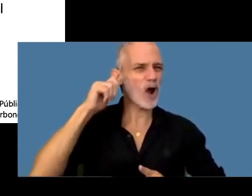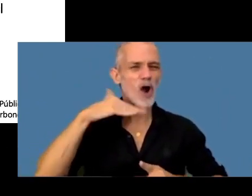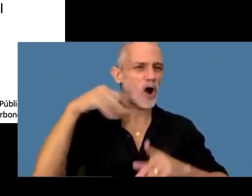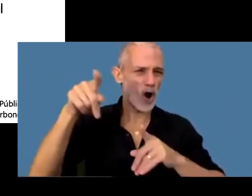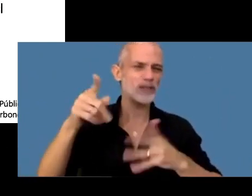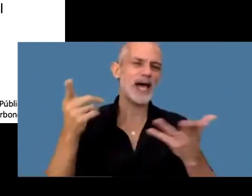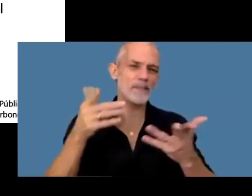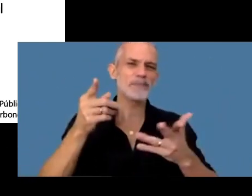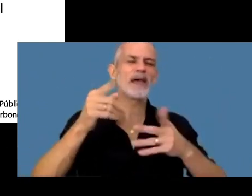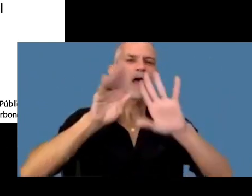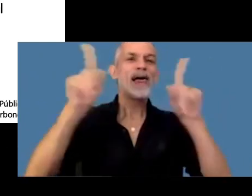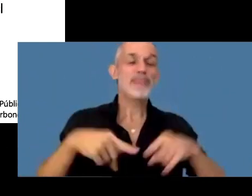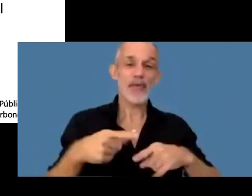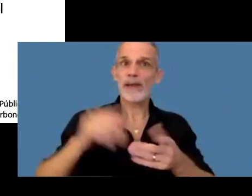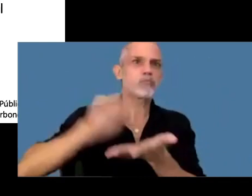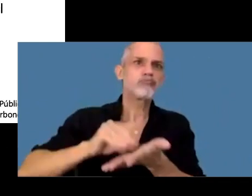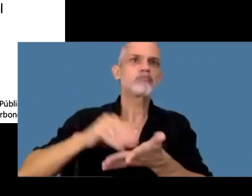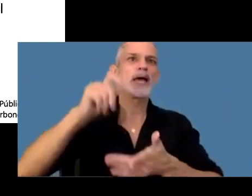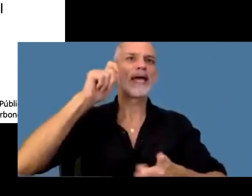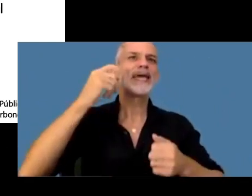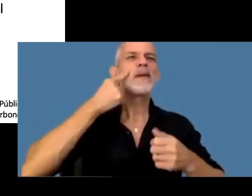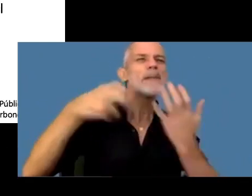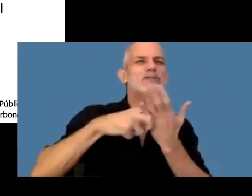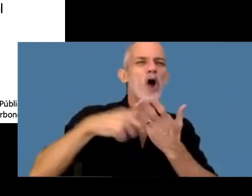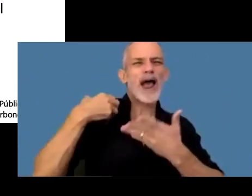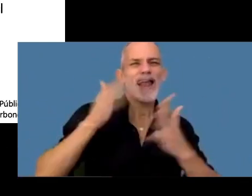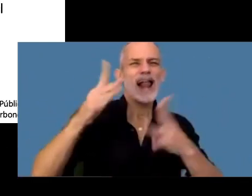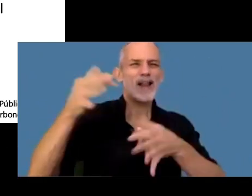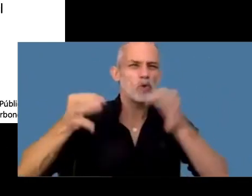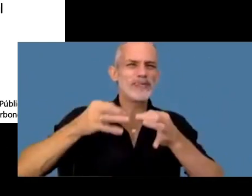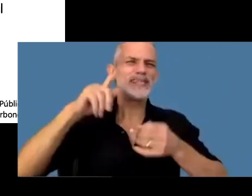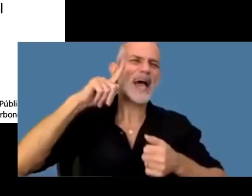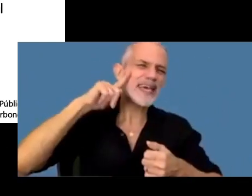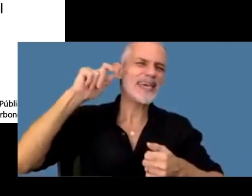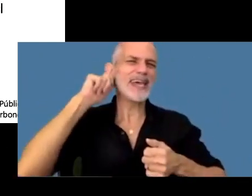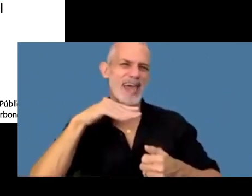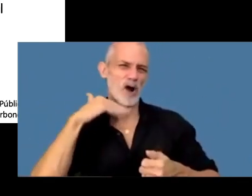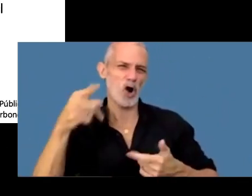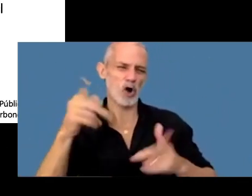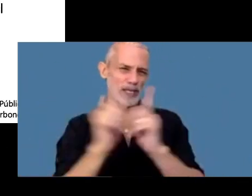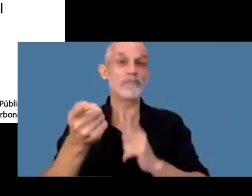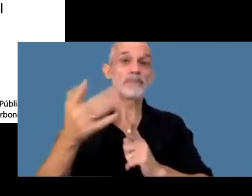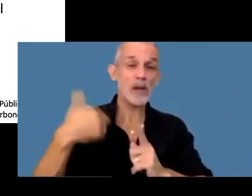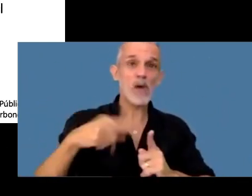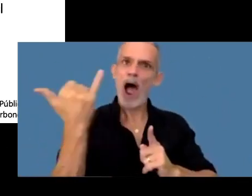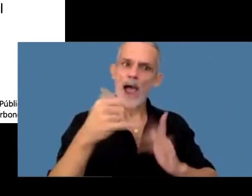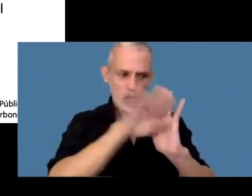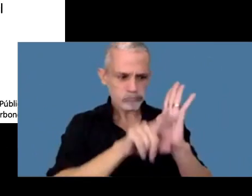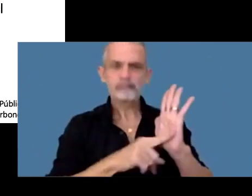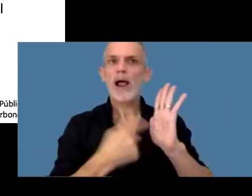la Inspección General de Justicia. De forma tal de que si yo tengo una disposición legal que me está